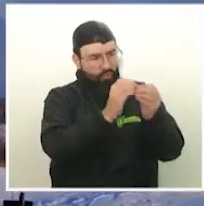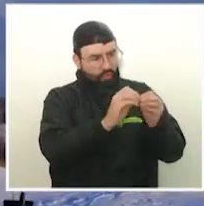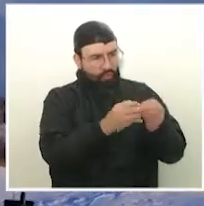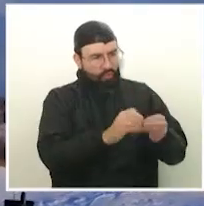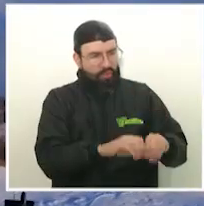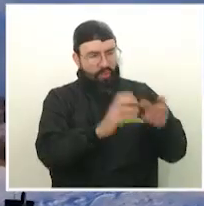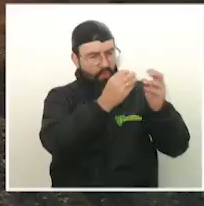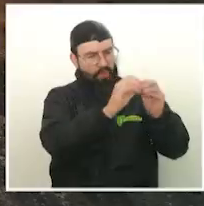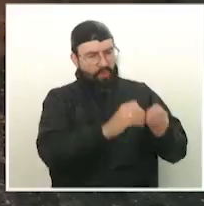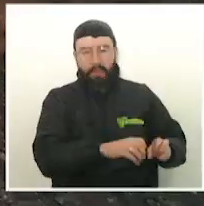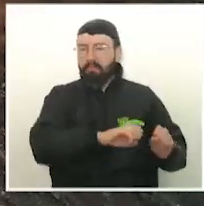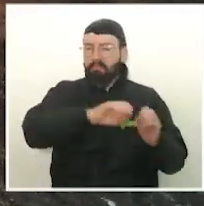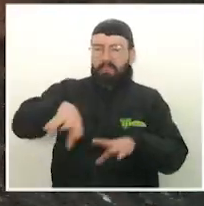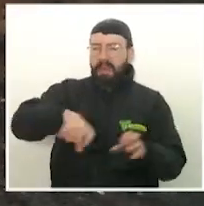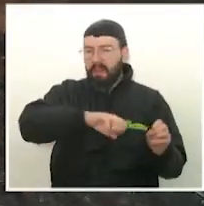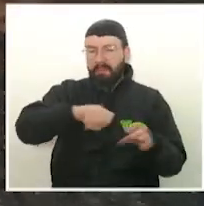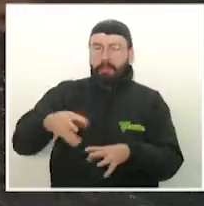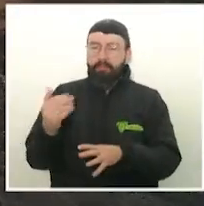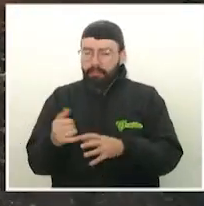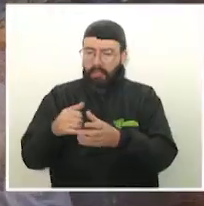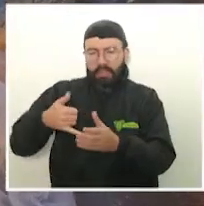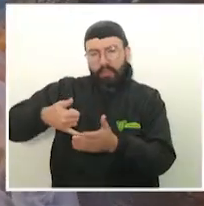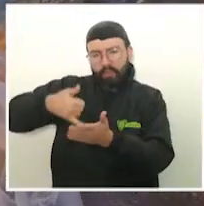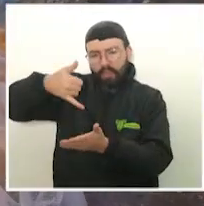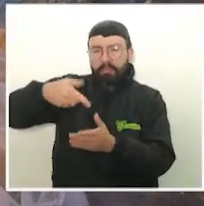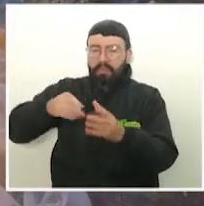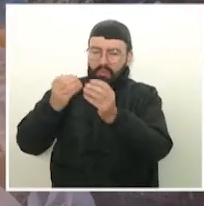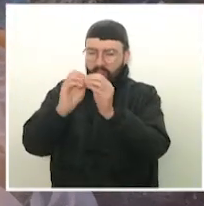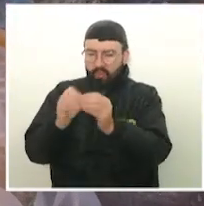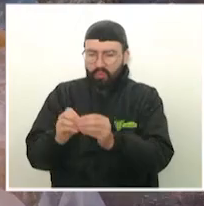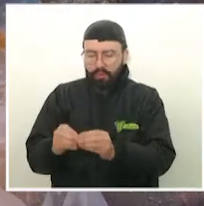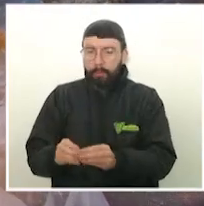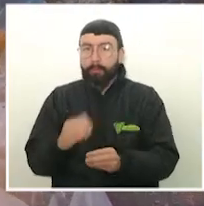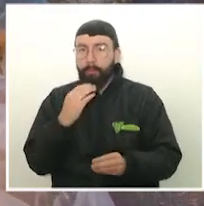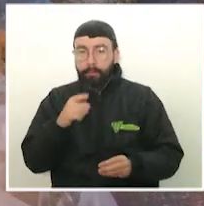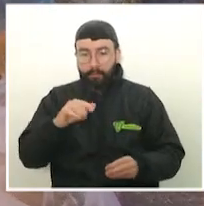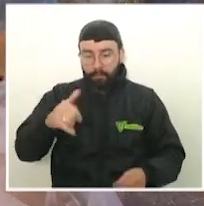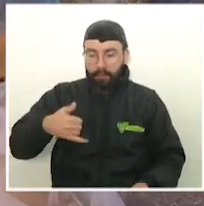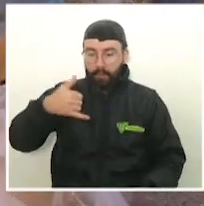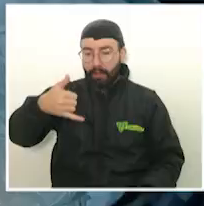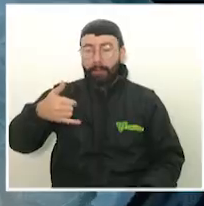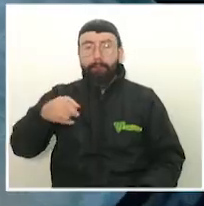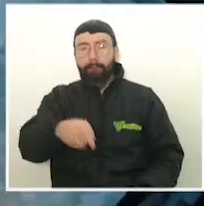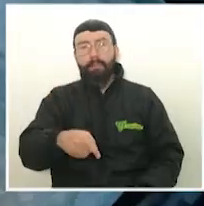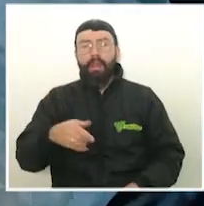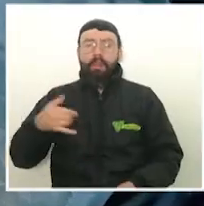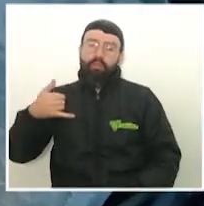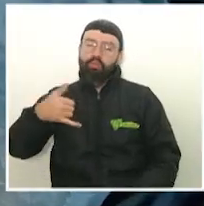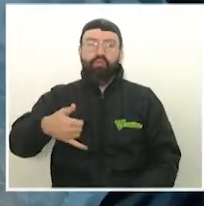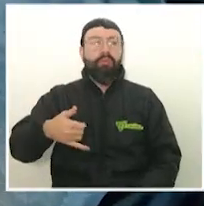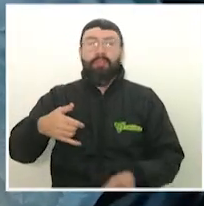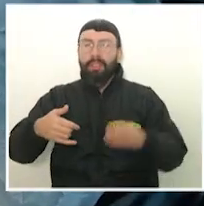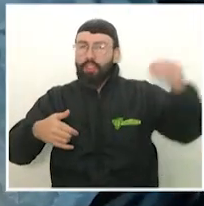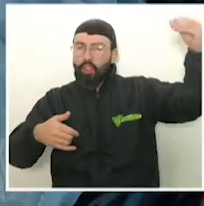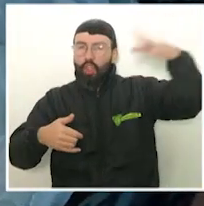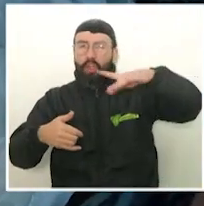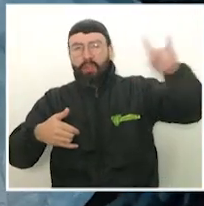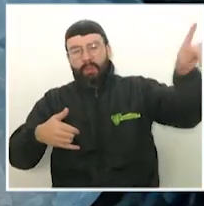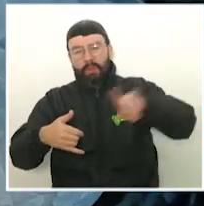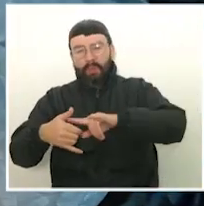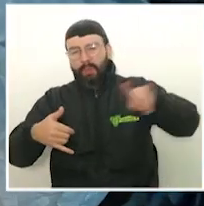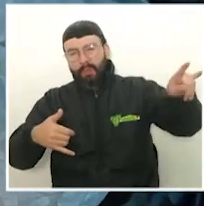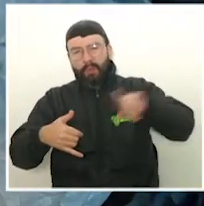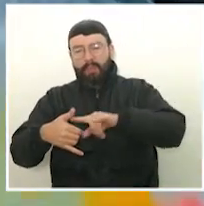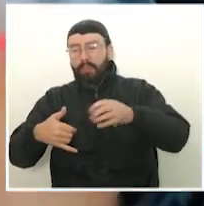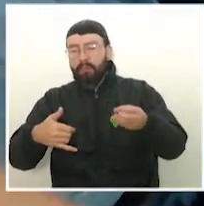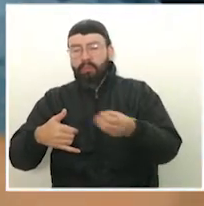petróleo. Y cuando entra el sol a la botella, se calienta ese plástico y libera sustancias